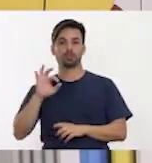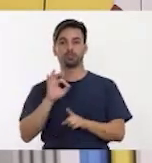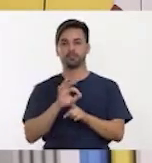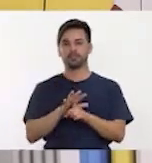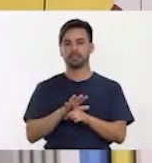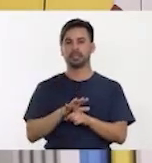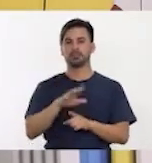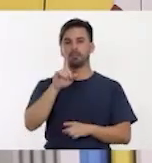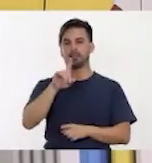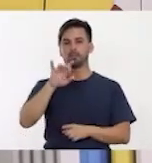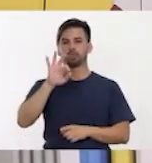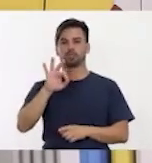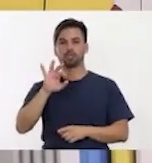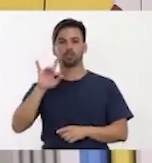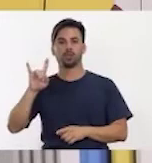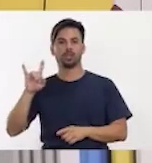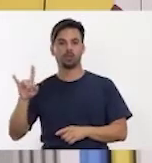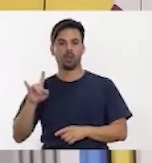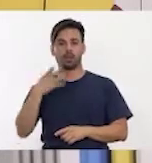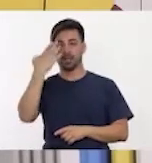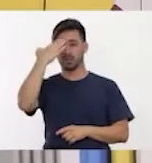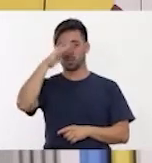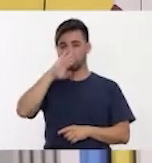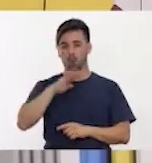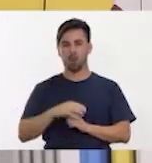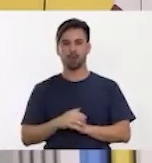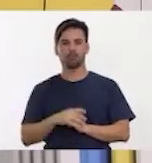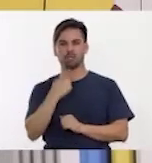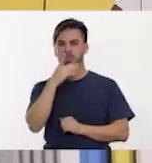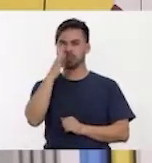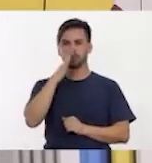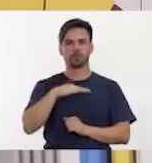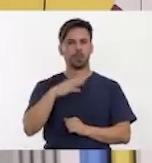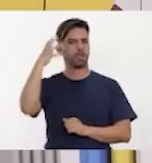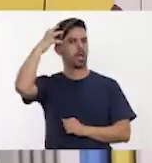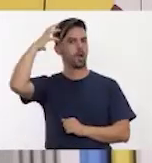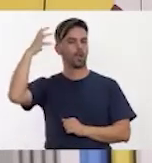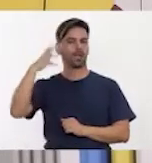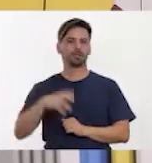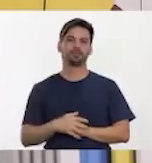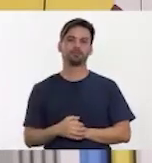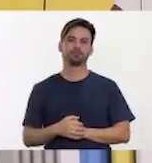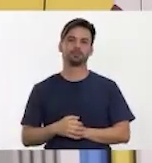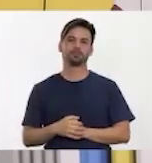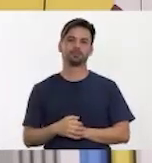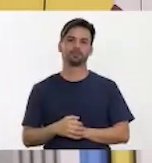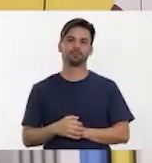1899, Cuba se quedó sin ninguno de sus órganos representativos.